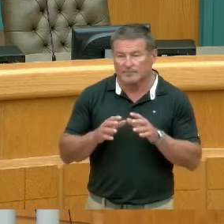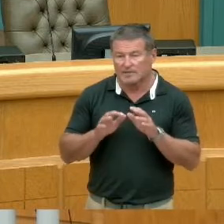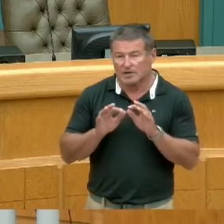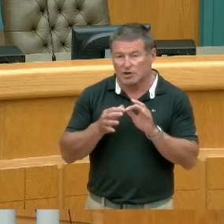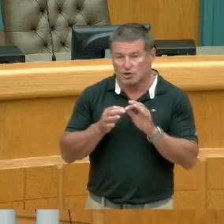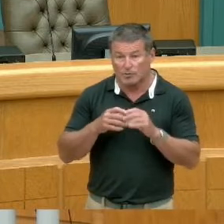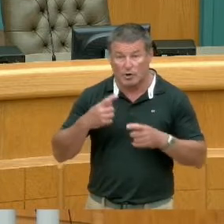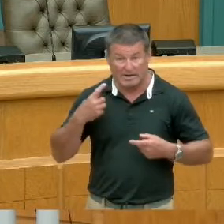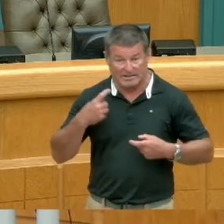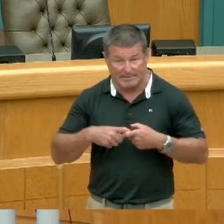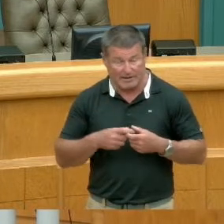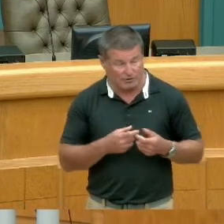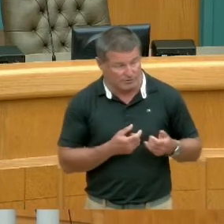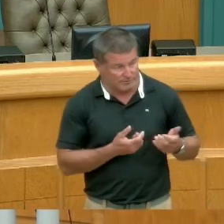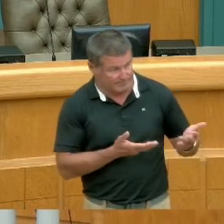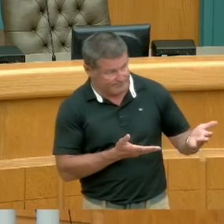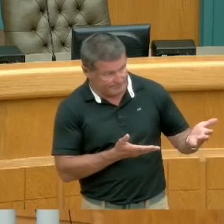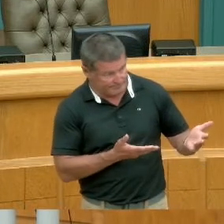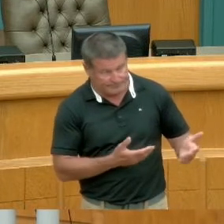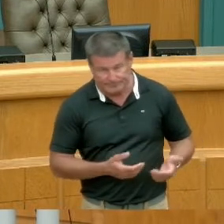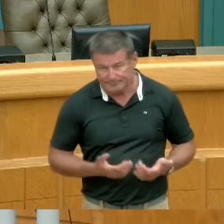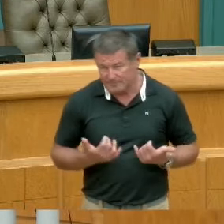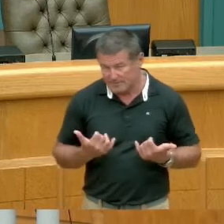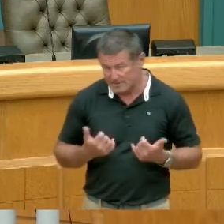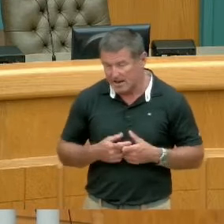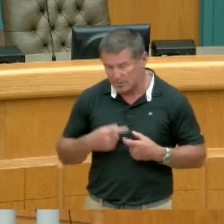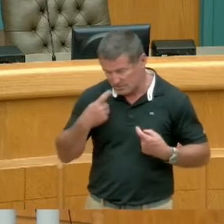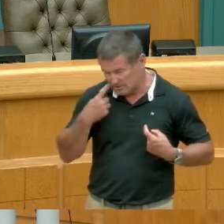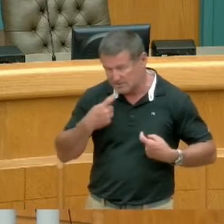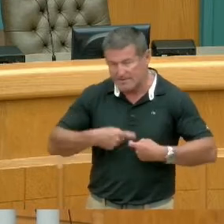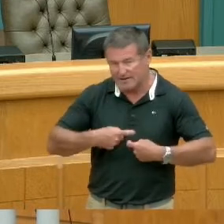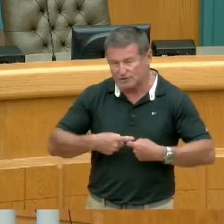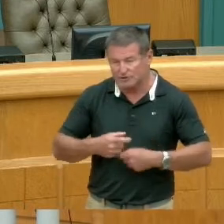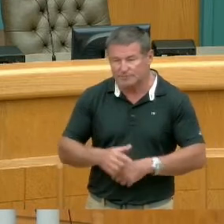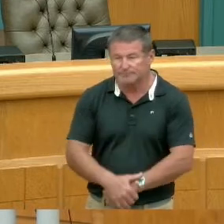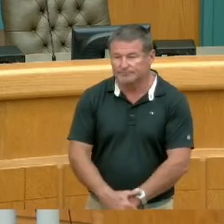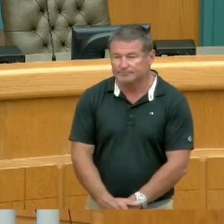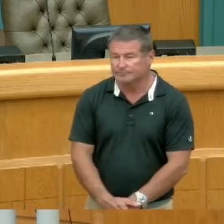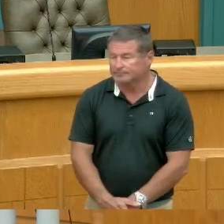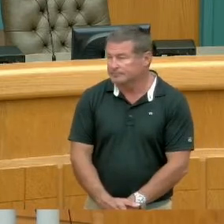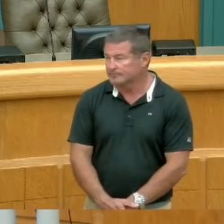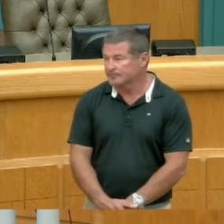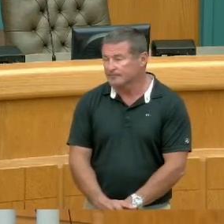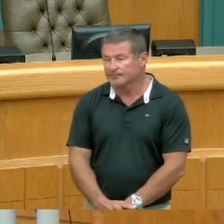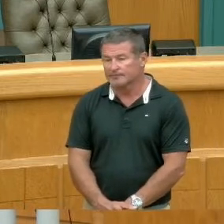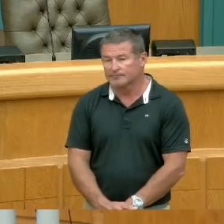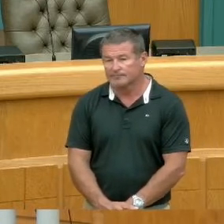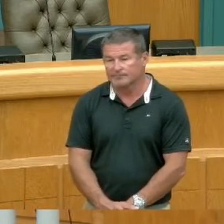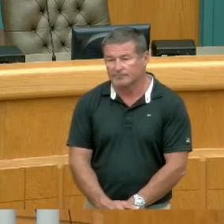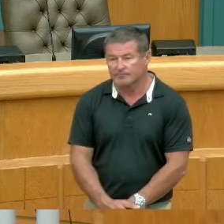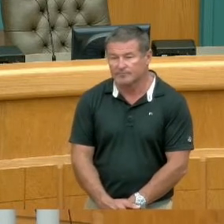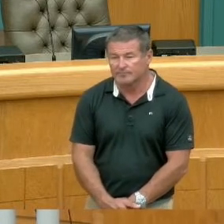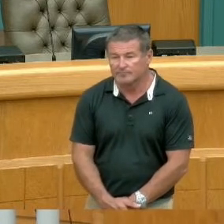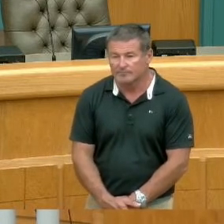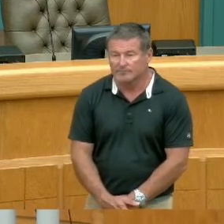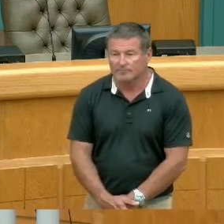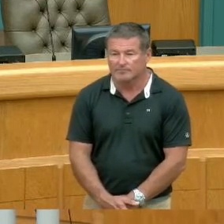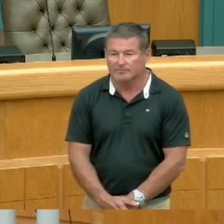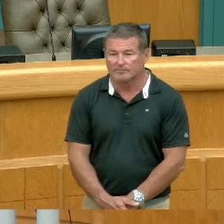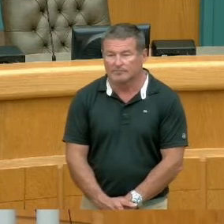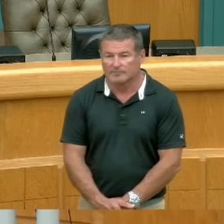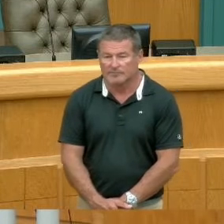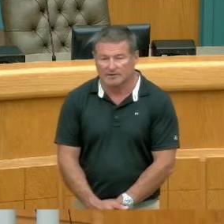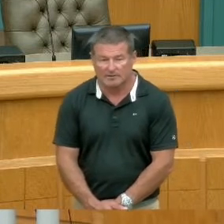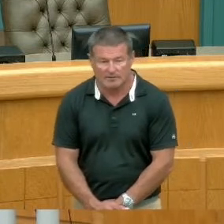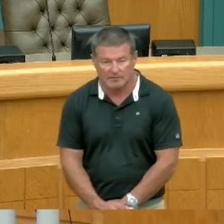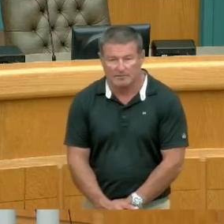darle información. Es importante estar informado en cuanto a las reglas. Esperamos contar con más recursos para poder tener los resultados de las